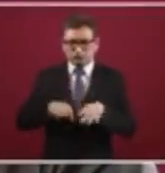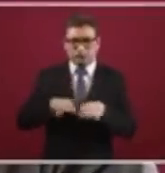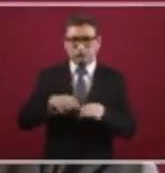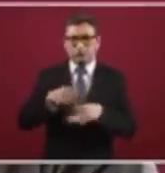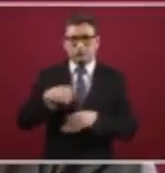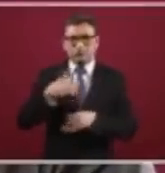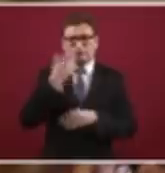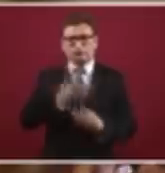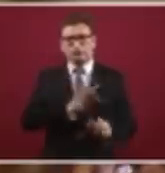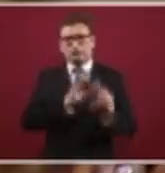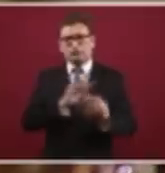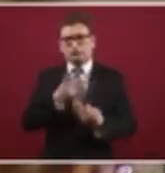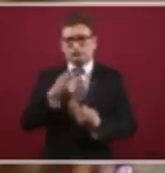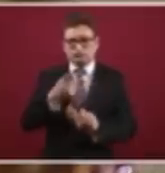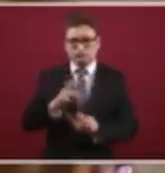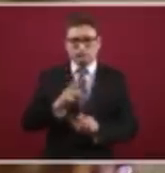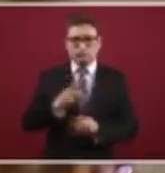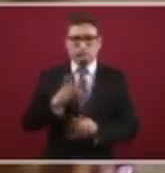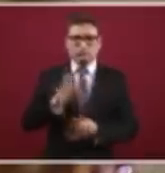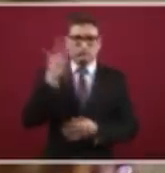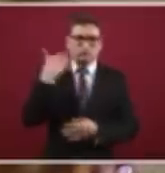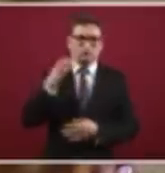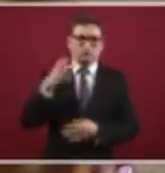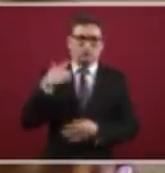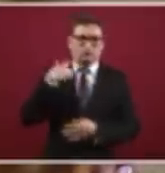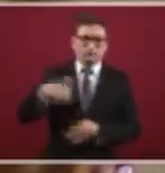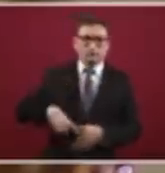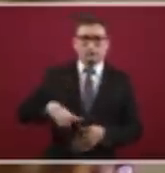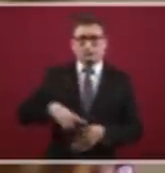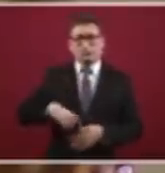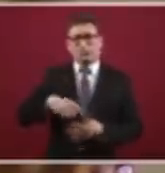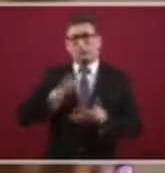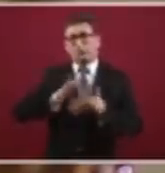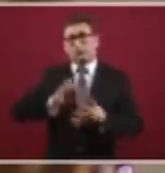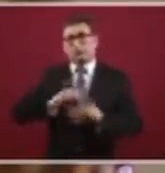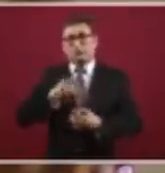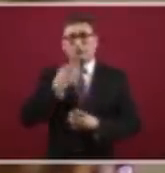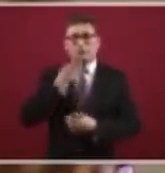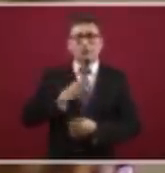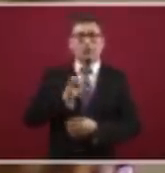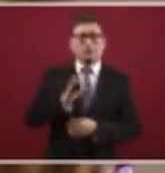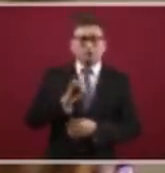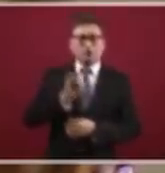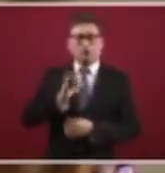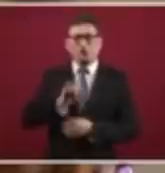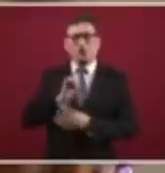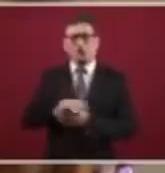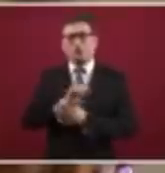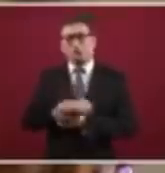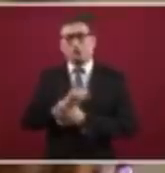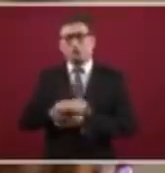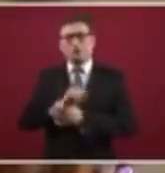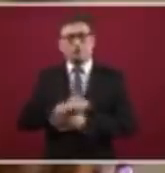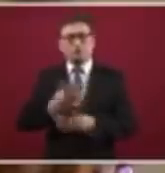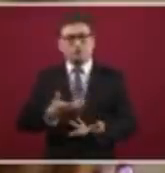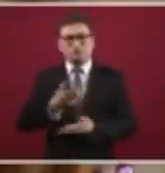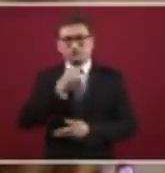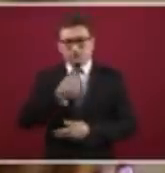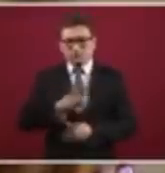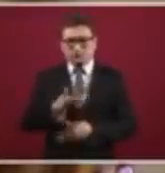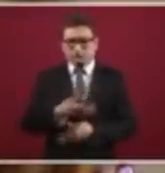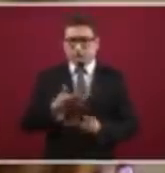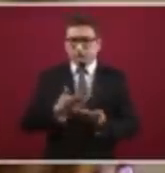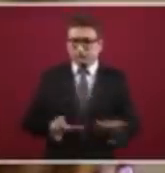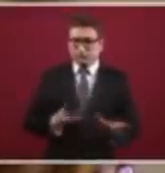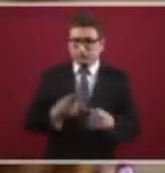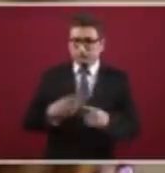con alguien de un como el gobierno pasado que nos dan atole con el dedo y nada más listas de todo muy bien y no hace no pasa nada entonces el señor